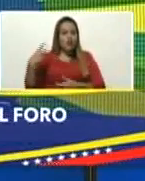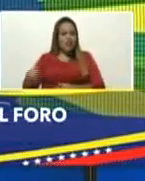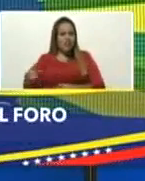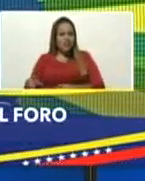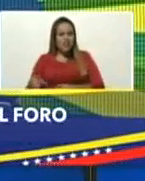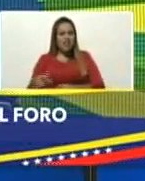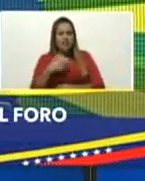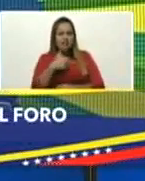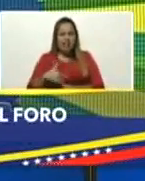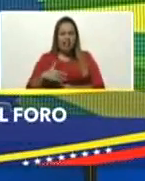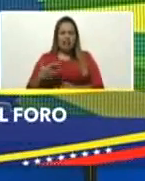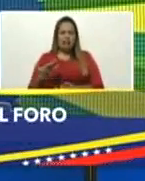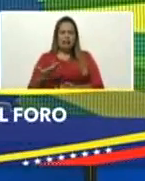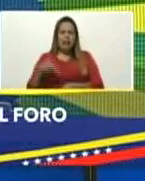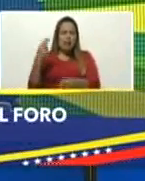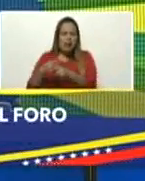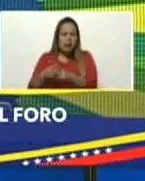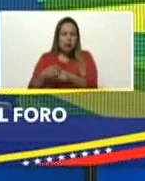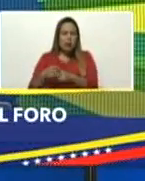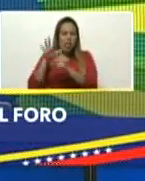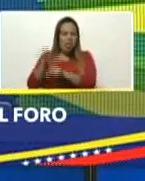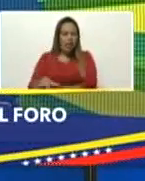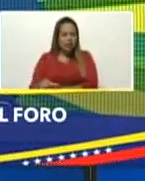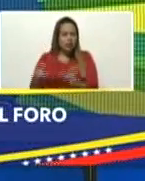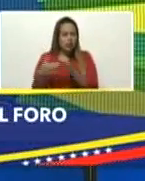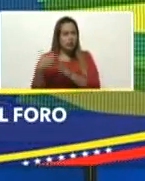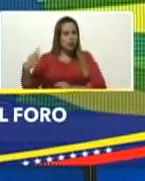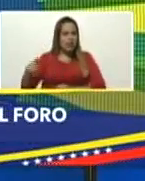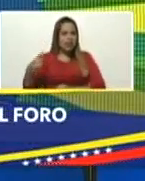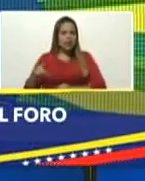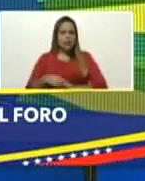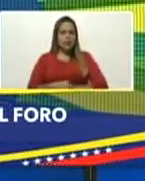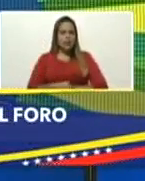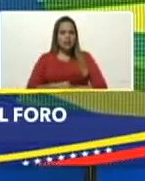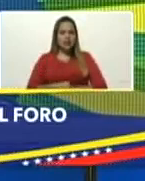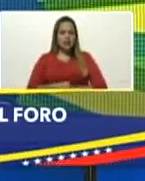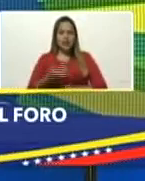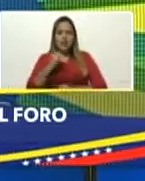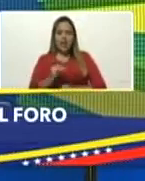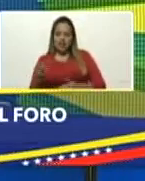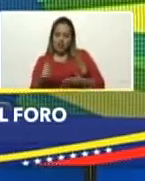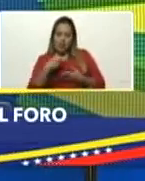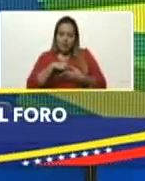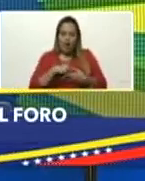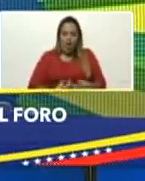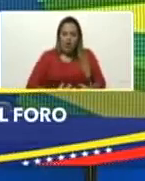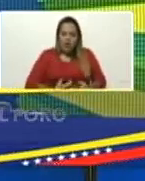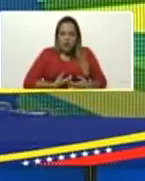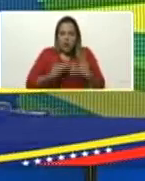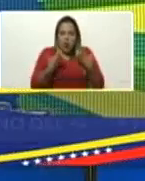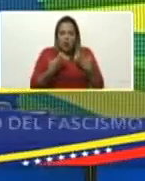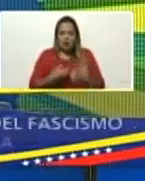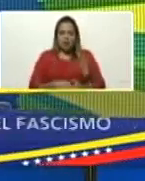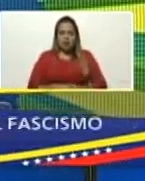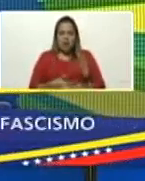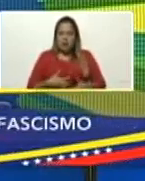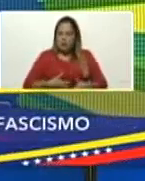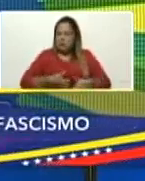fascistas, extremistas de ultraderecha que han inoculado odio, el veneno del odio.